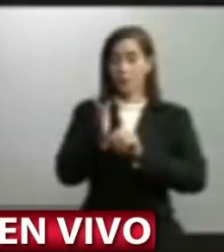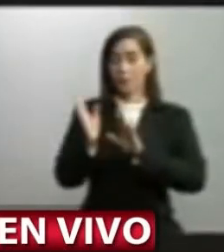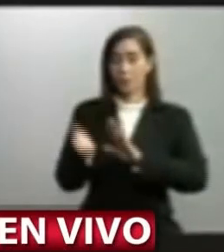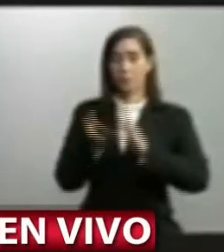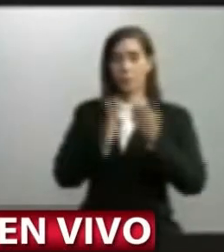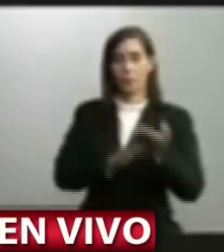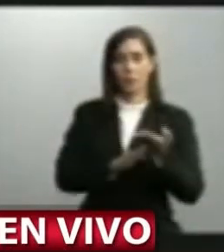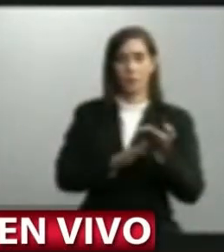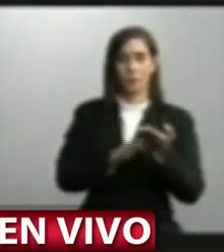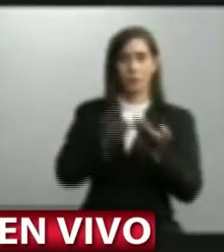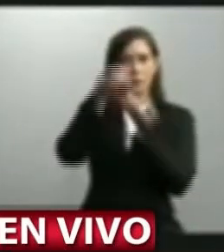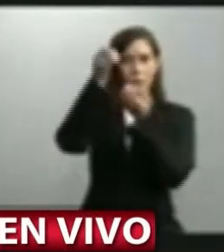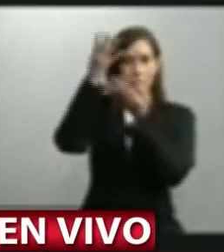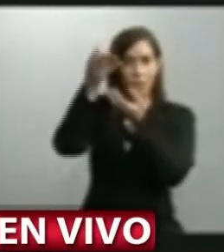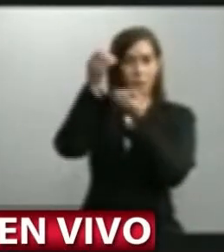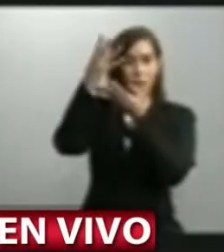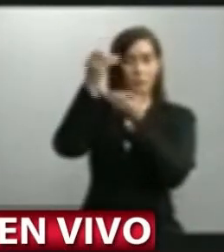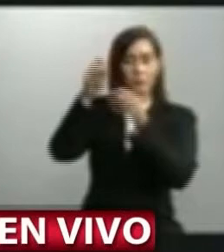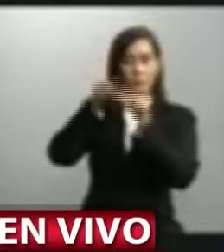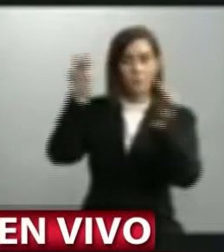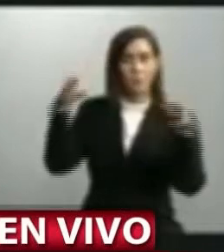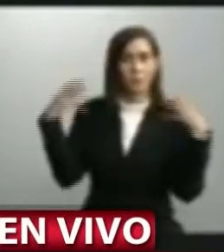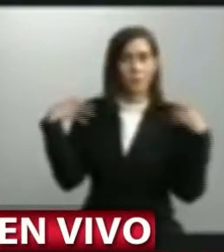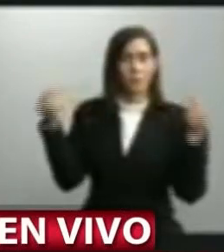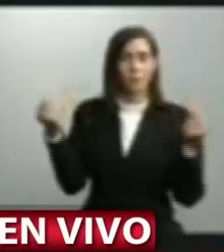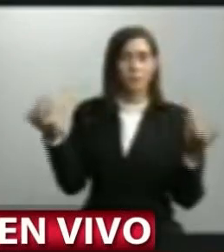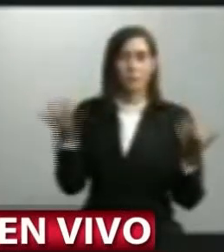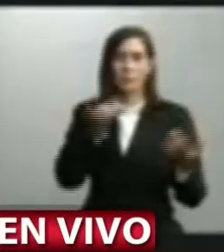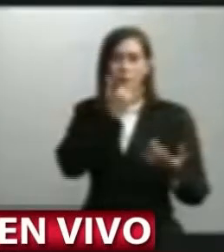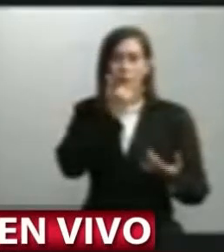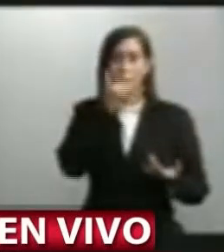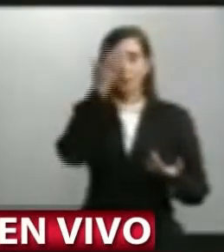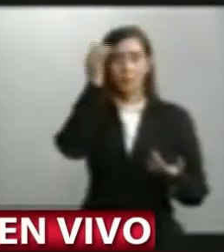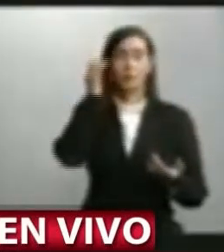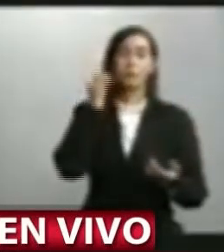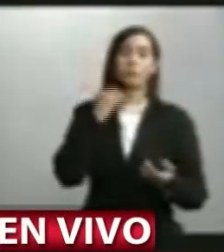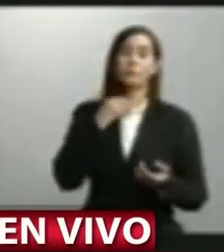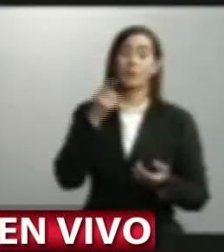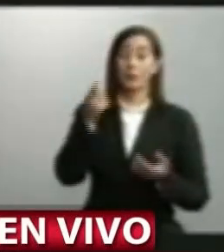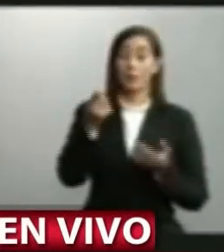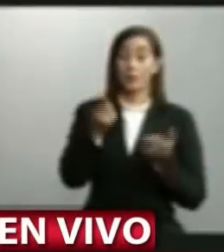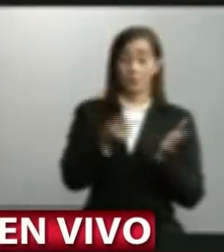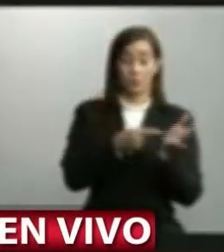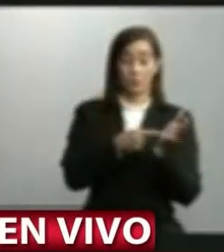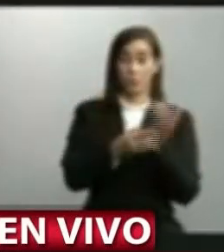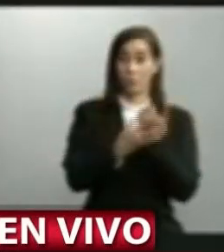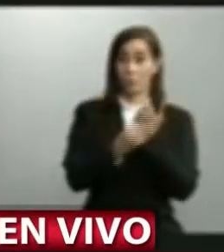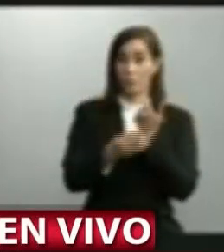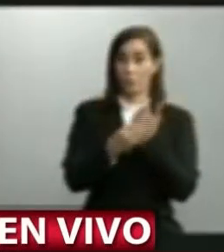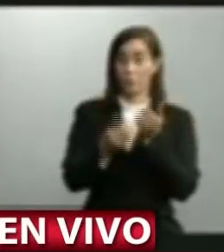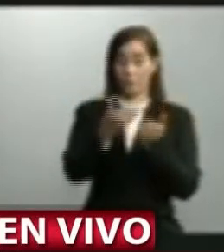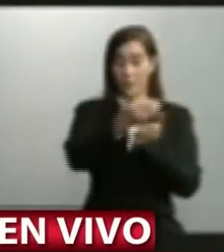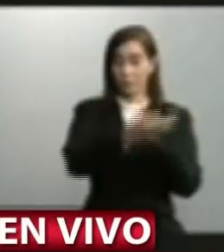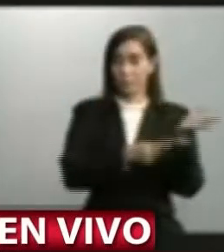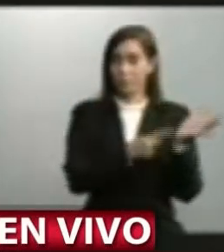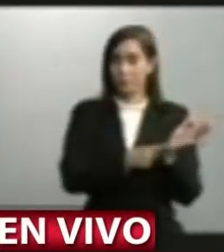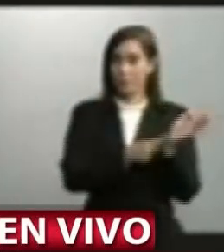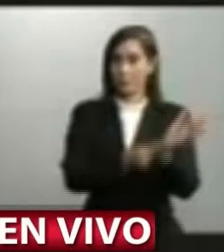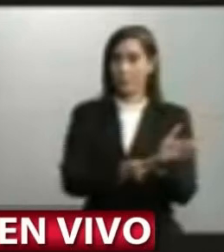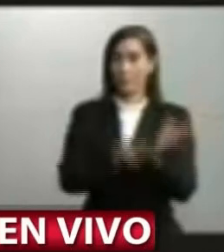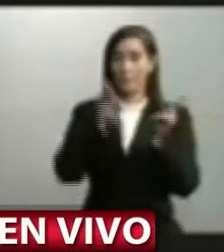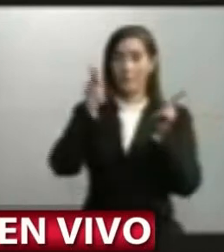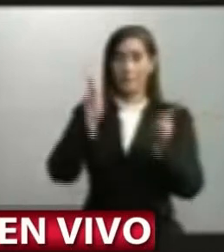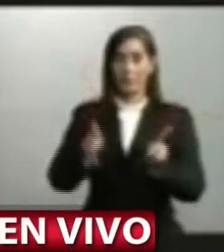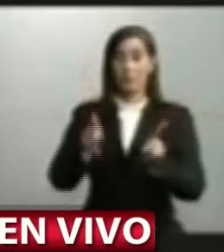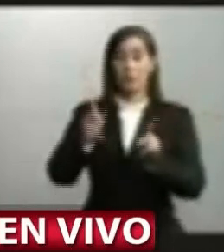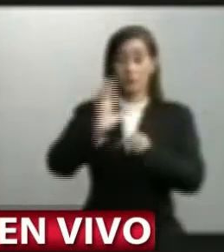de Salud no se lo está notificando al Ministerio de Salud. Estas son copias que me han entregado personas